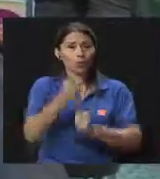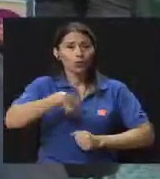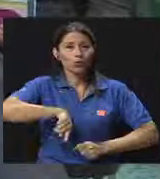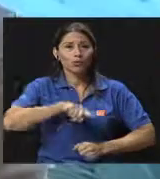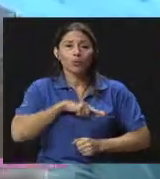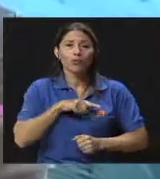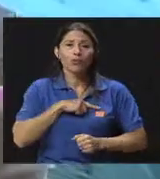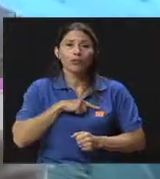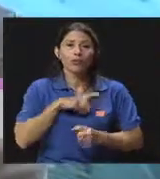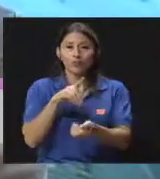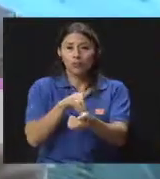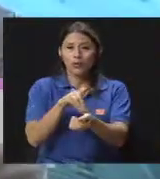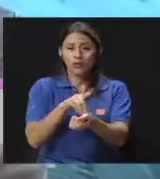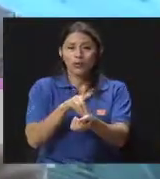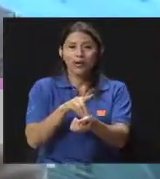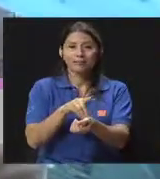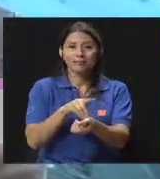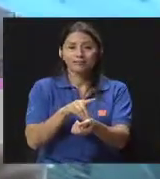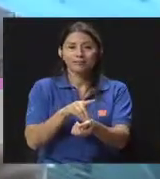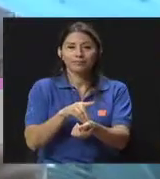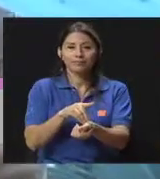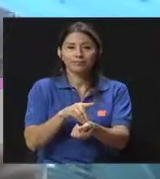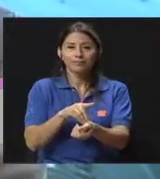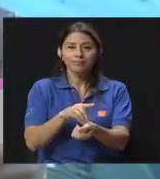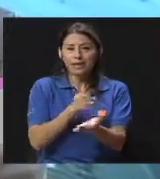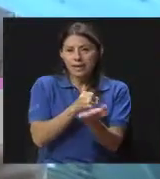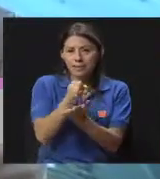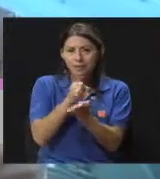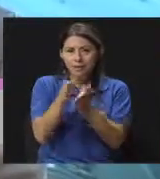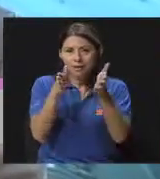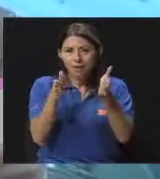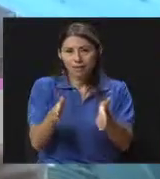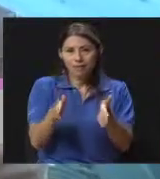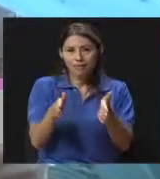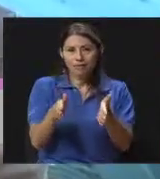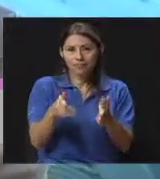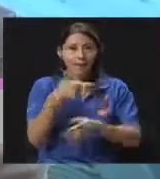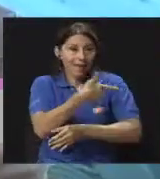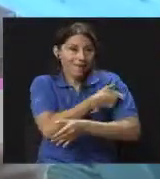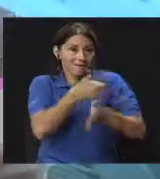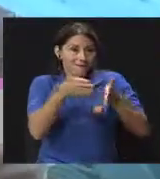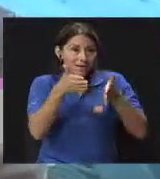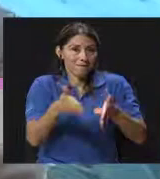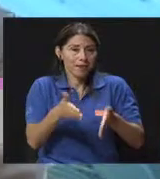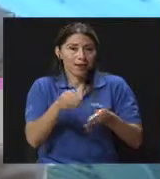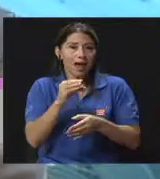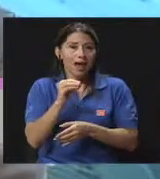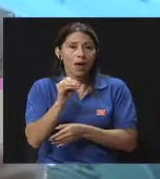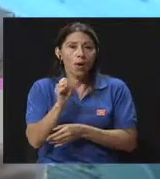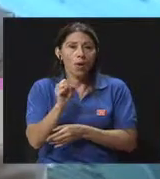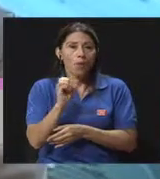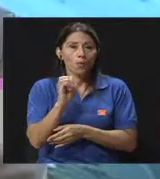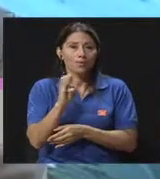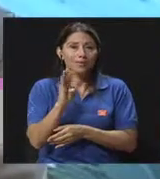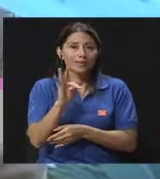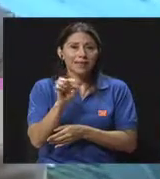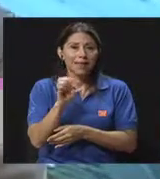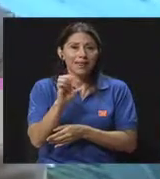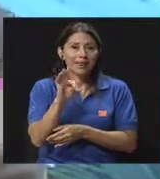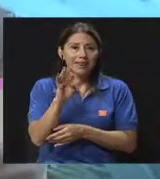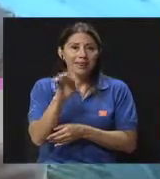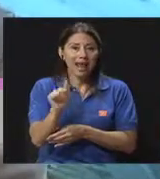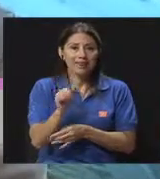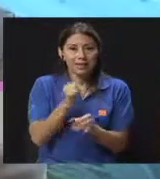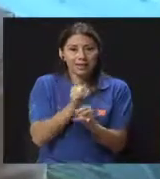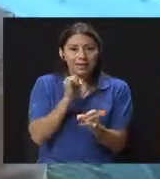nosotros la doctora e investigadora. Ella es enfermera obstetra del Instituto de Investigaciones en Salud, del